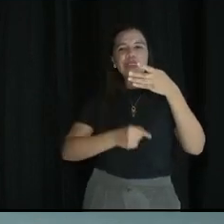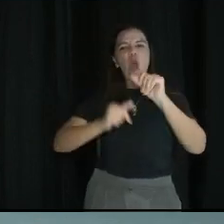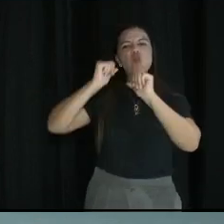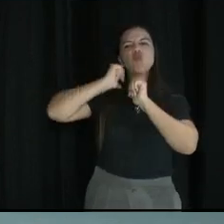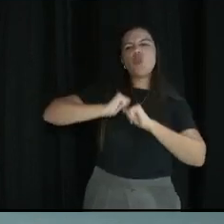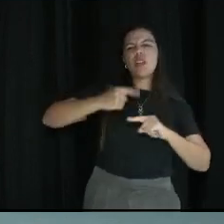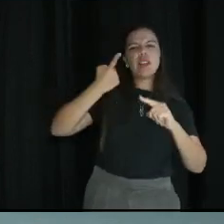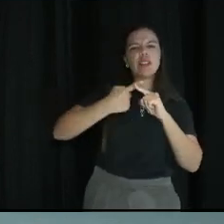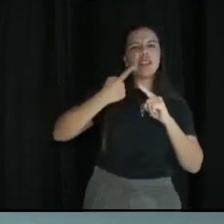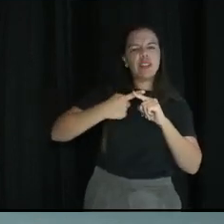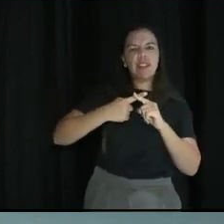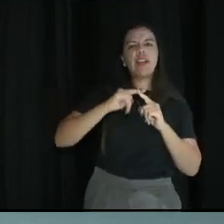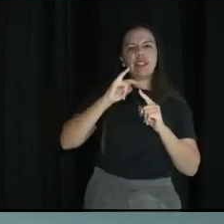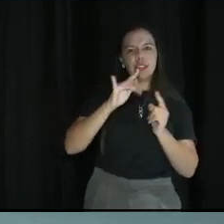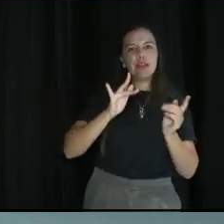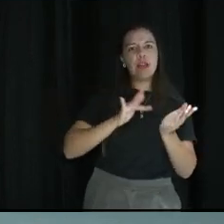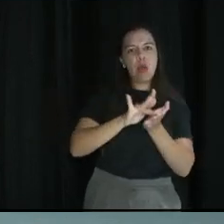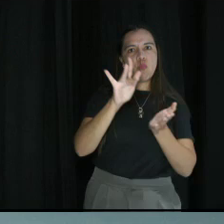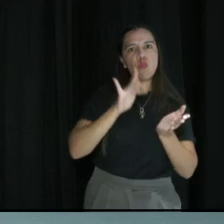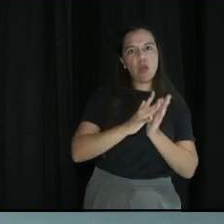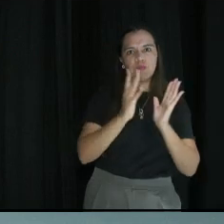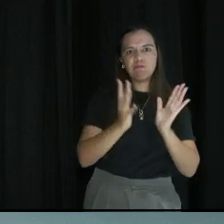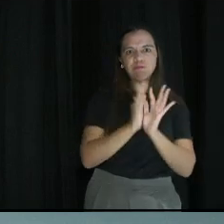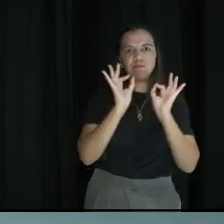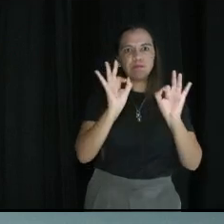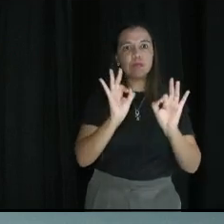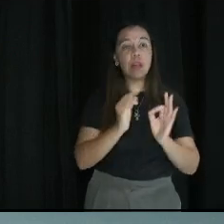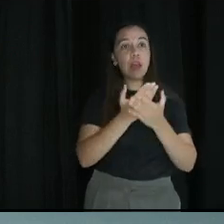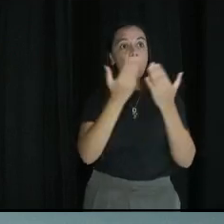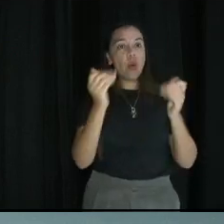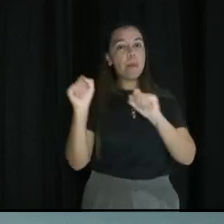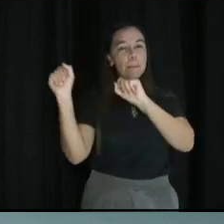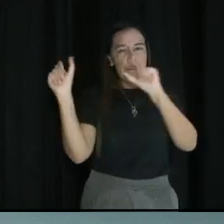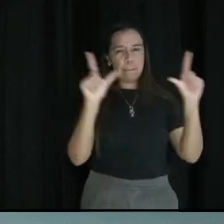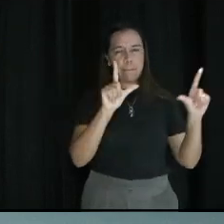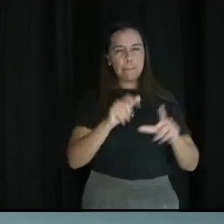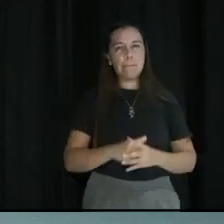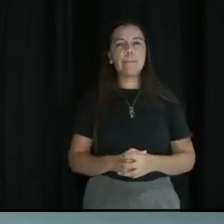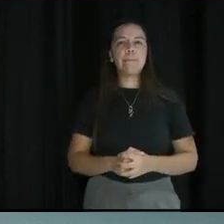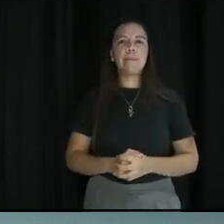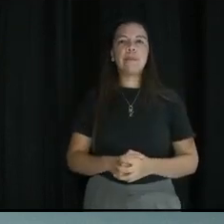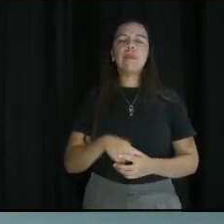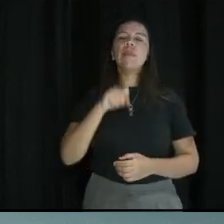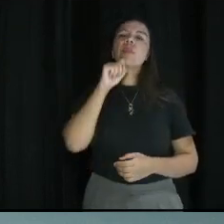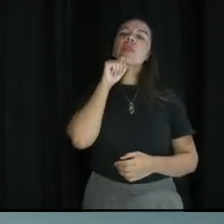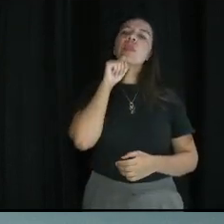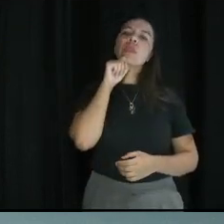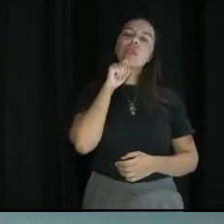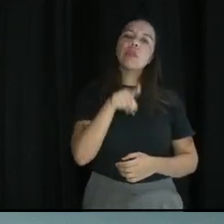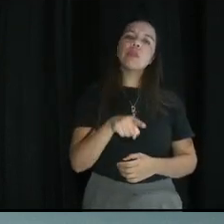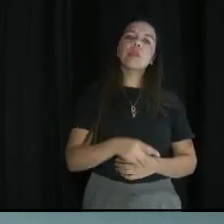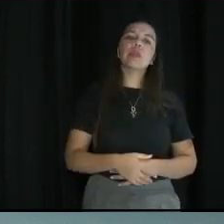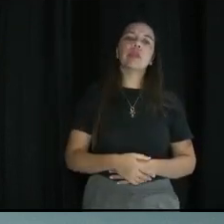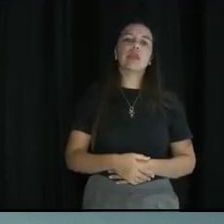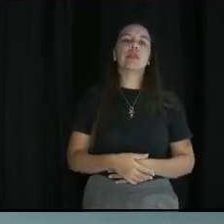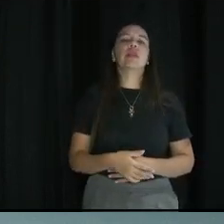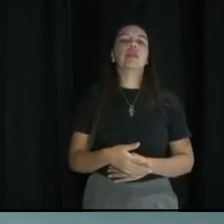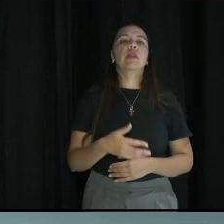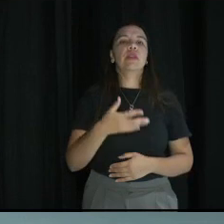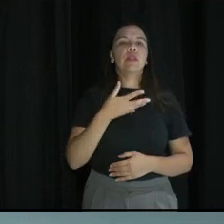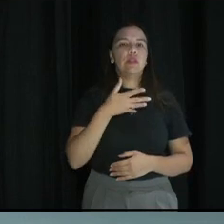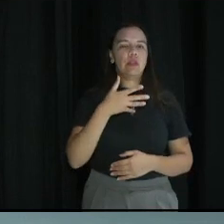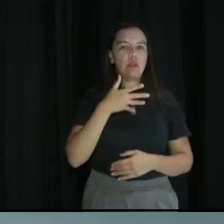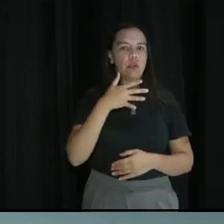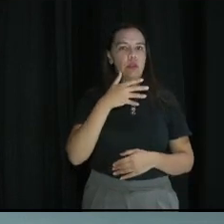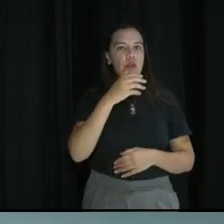todas de forma oportuna. Y si me lo permiten, con la siguiente diapositiva, También tuvimos oportunidad de que el médico